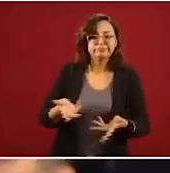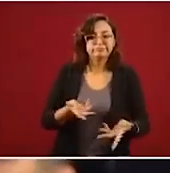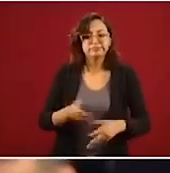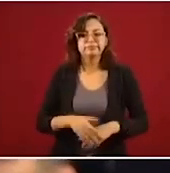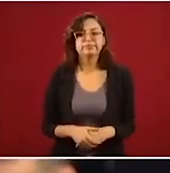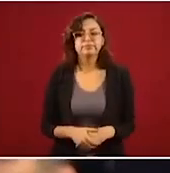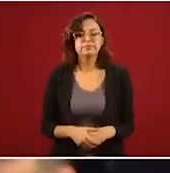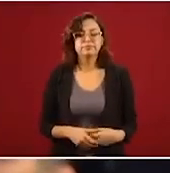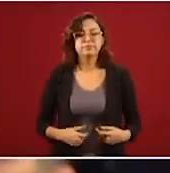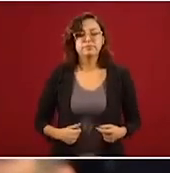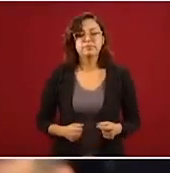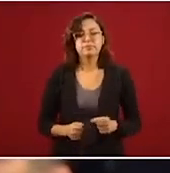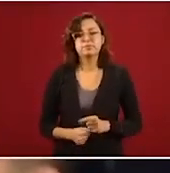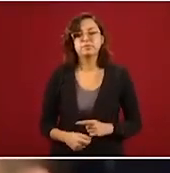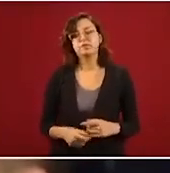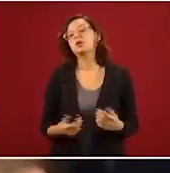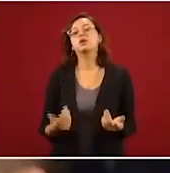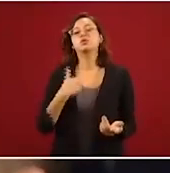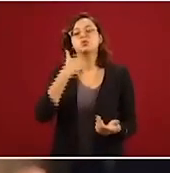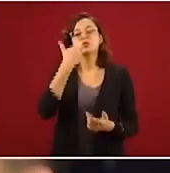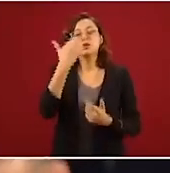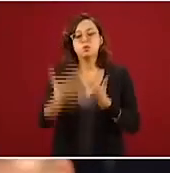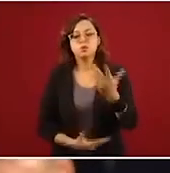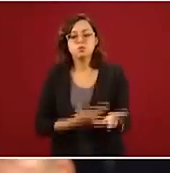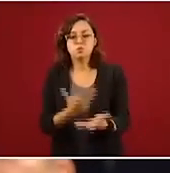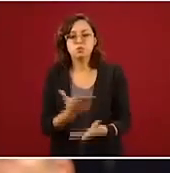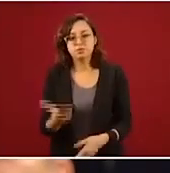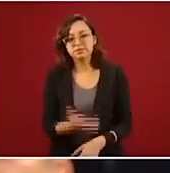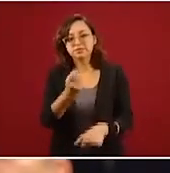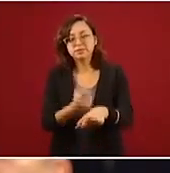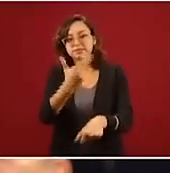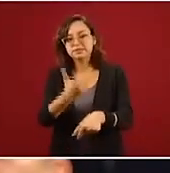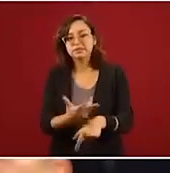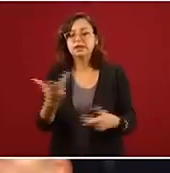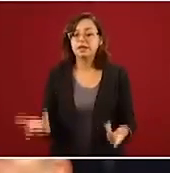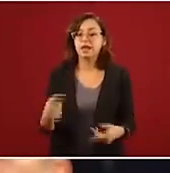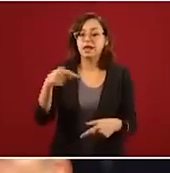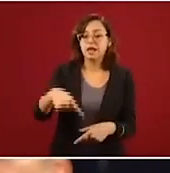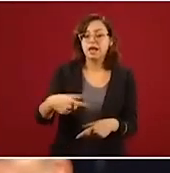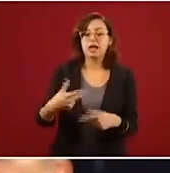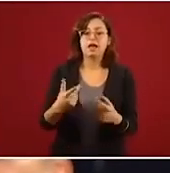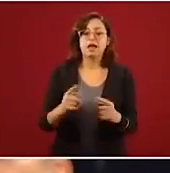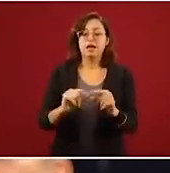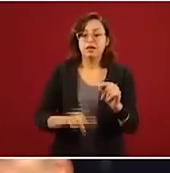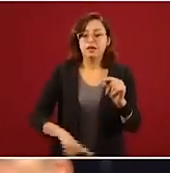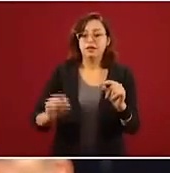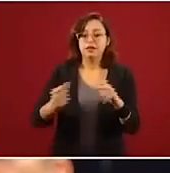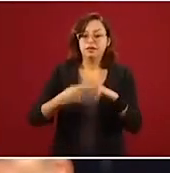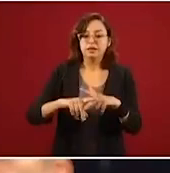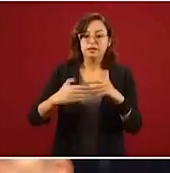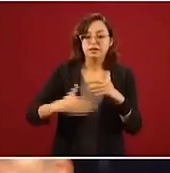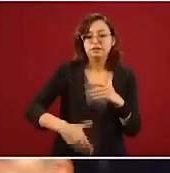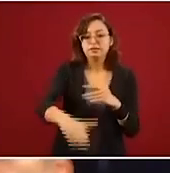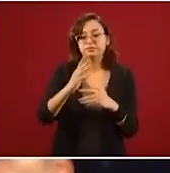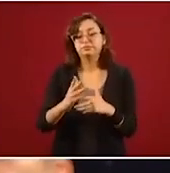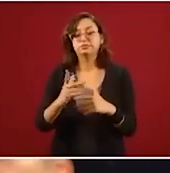El planteamiento que quiero hacer a la señora secretaria es, cuando nuestro país ingresó al GATT, uno de los